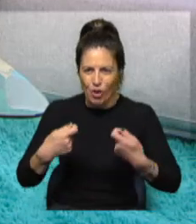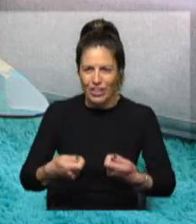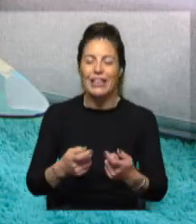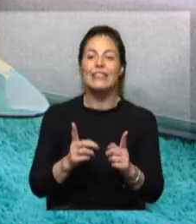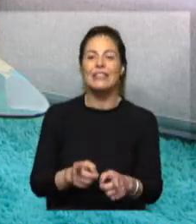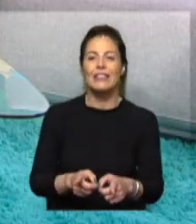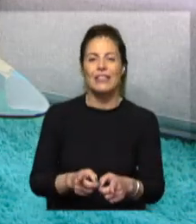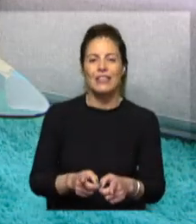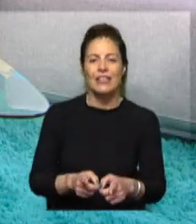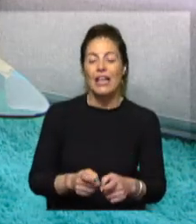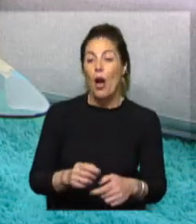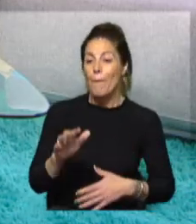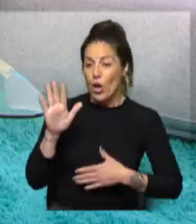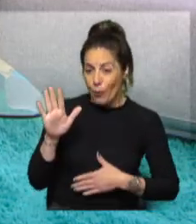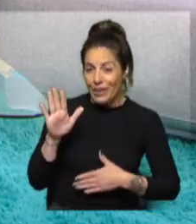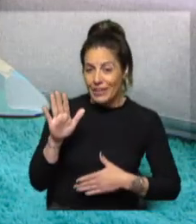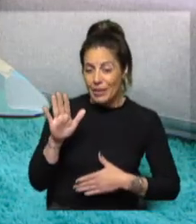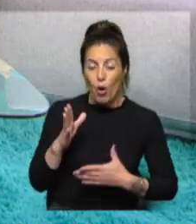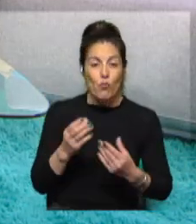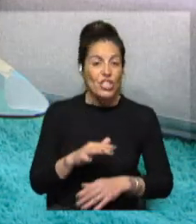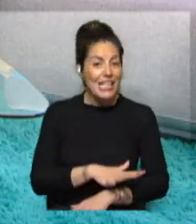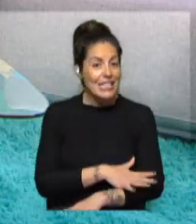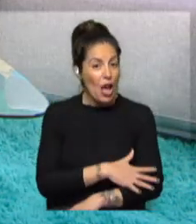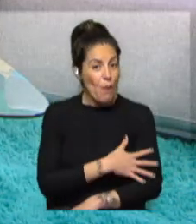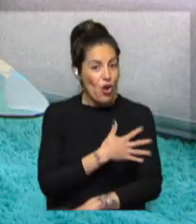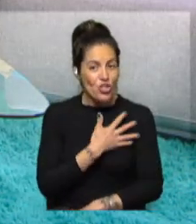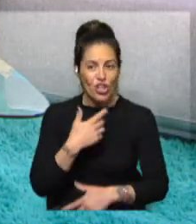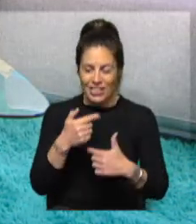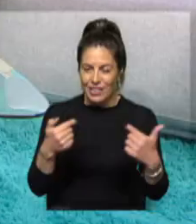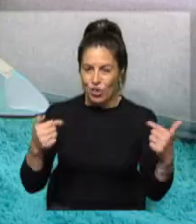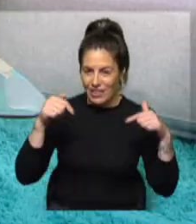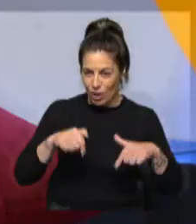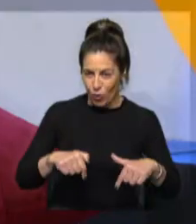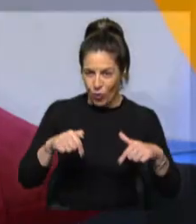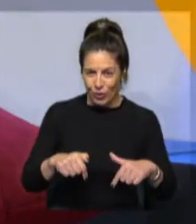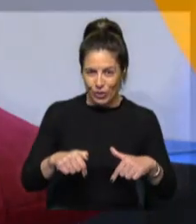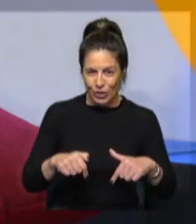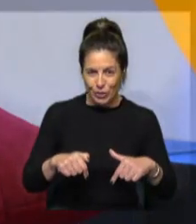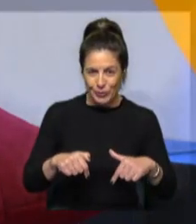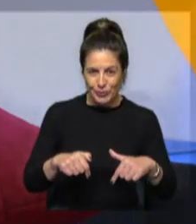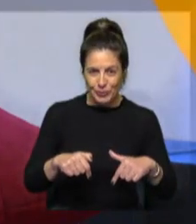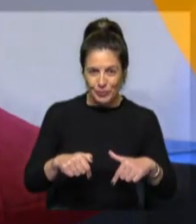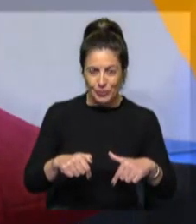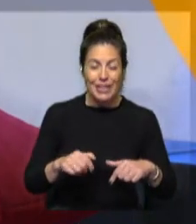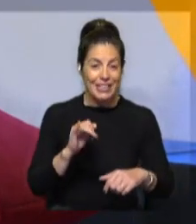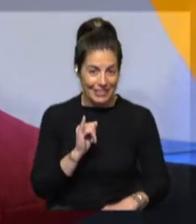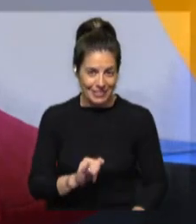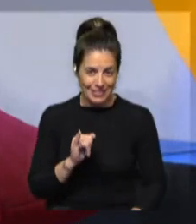Señores, señores, les prometimos una catarata de emociones y un montón de cosas en el programa de hoy y va a